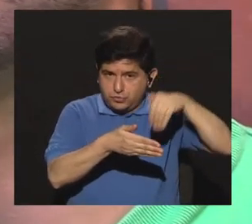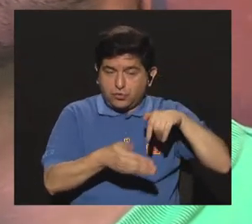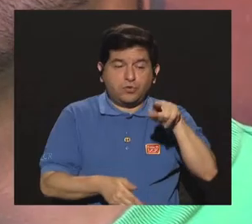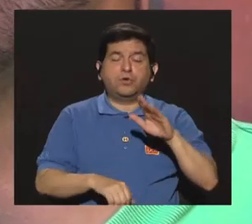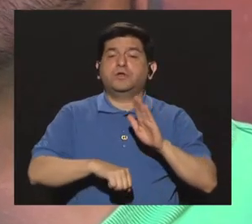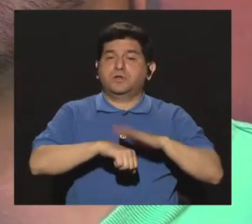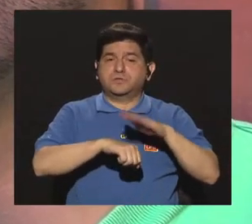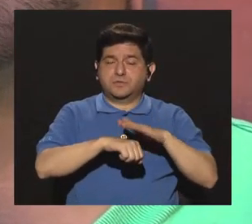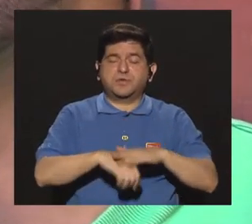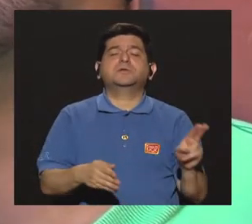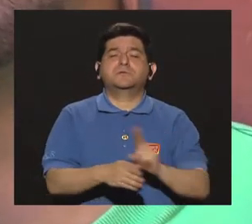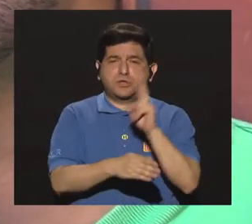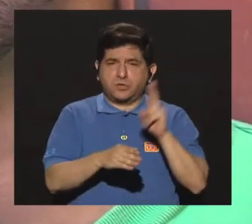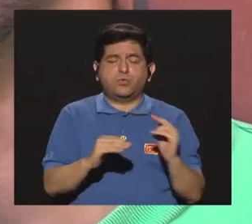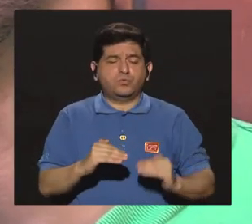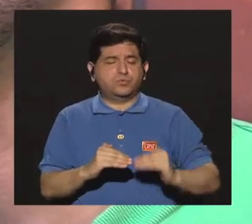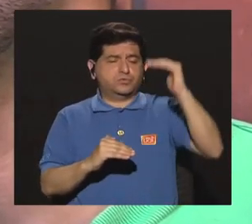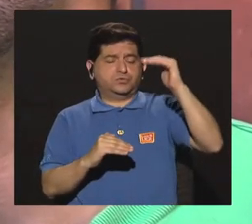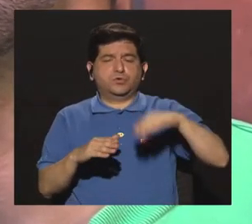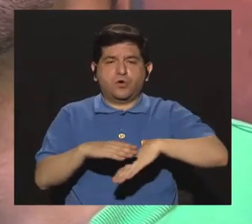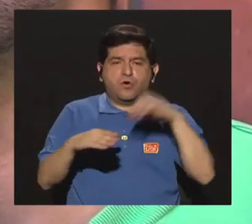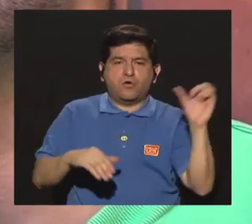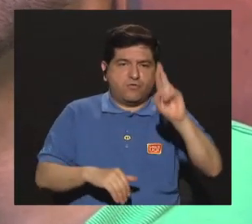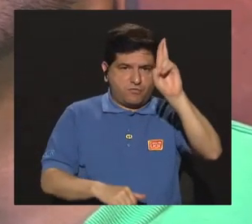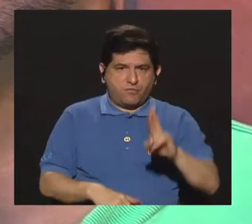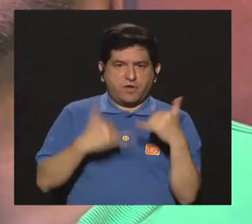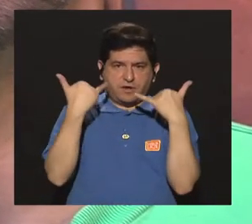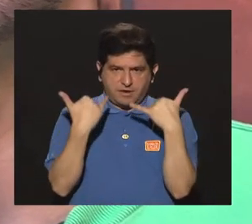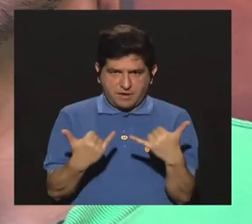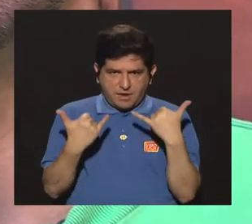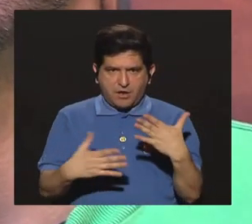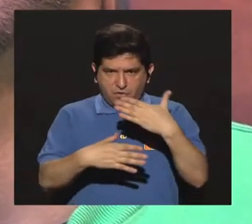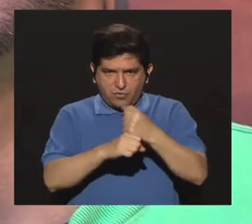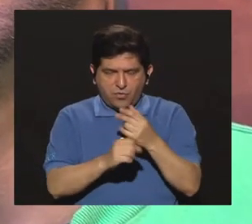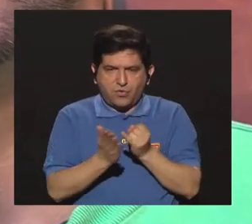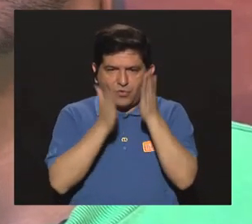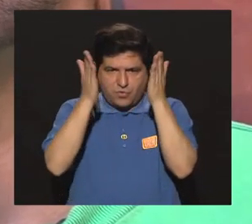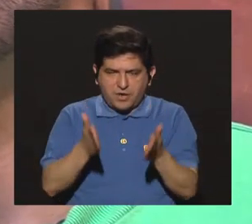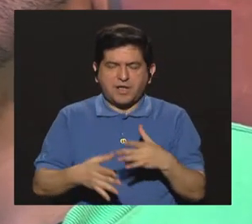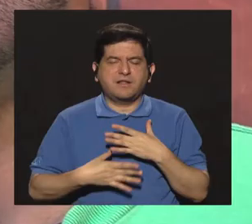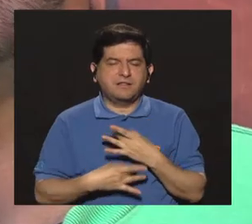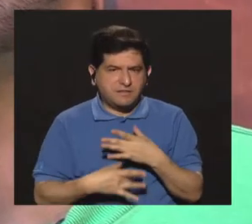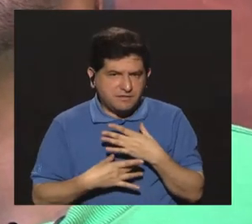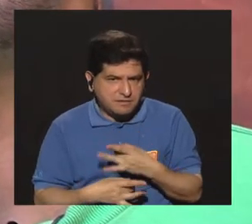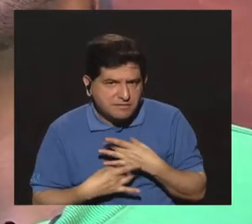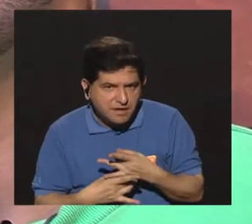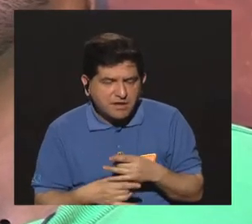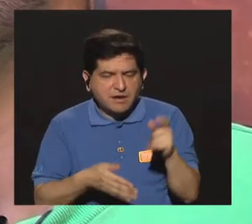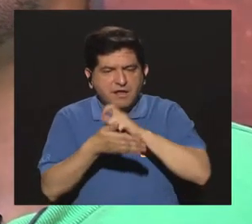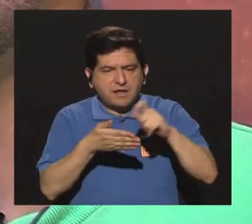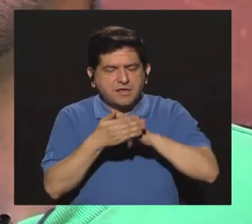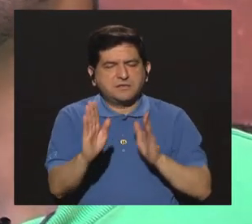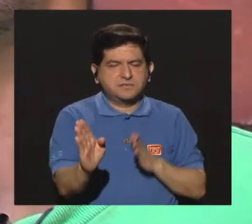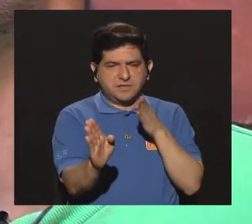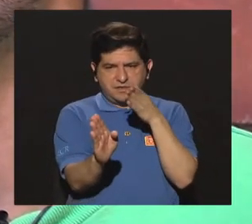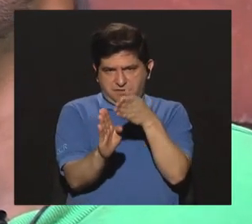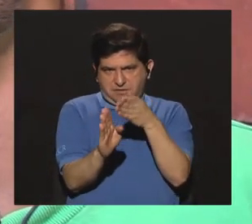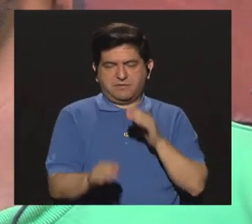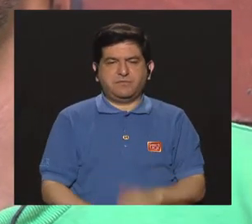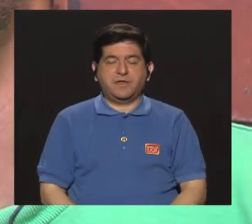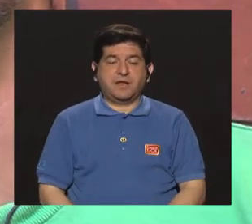haría verdad que la colección fuera más utilizada fuera de costa rica- actualmente lo que se hace es que los investigadores interesados escriben